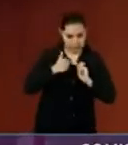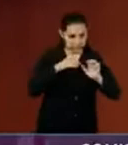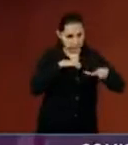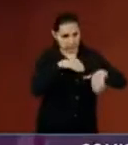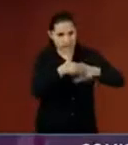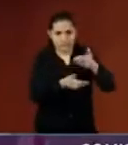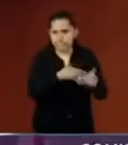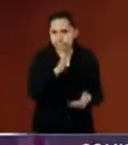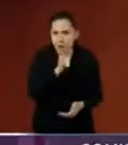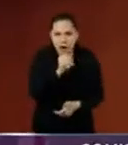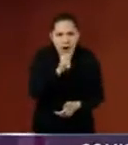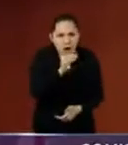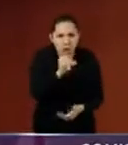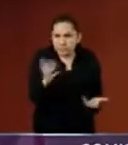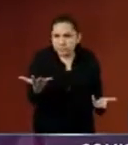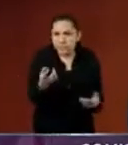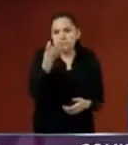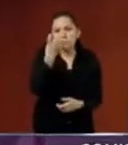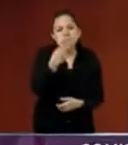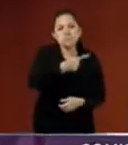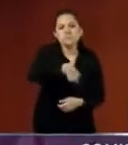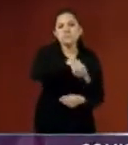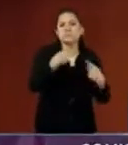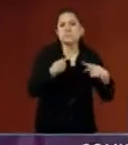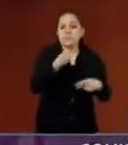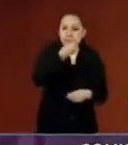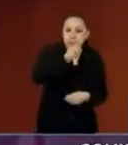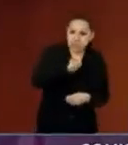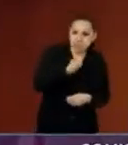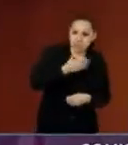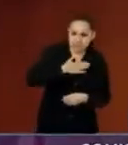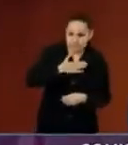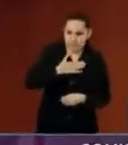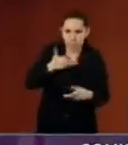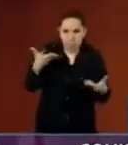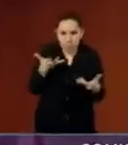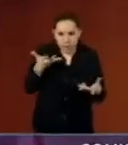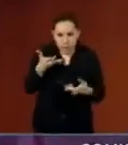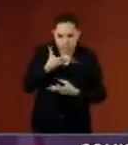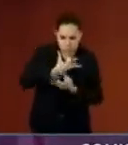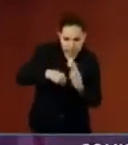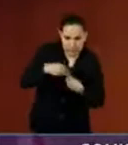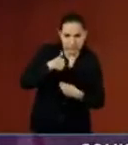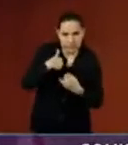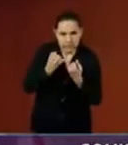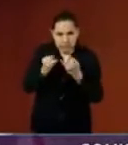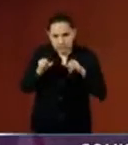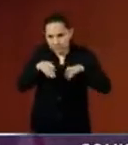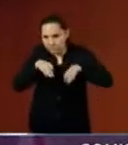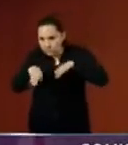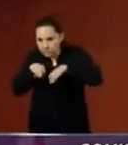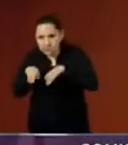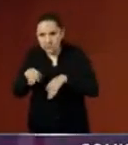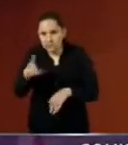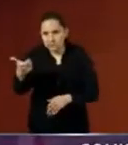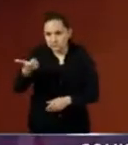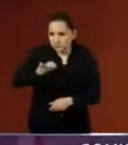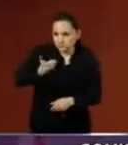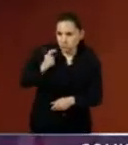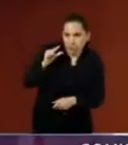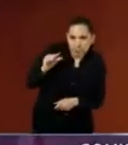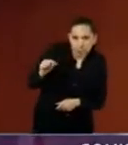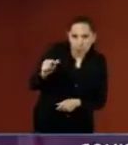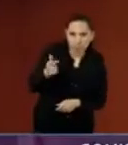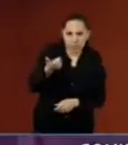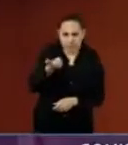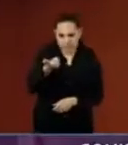en el sector informal, con salarios precarios y sin prestaciones laborales. Sumado a esto,